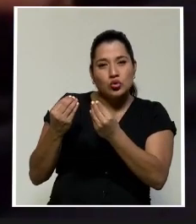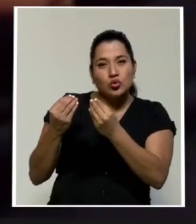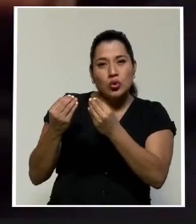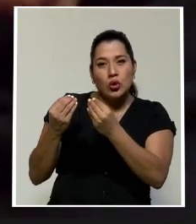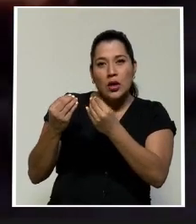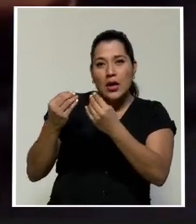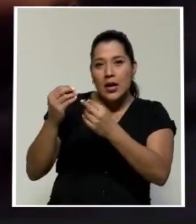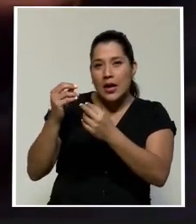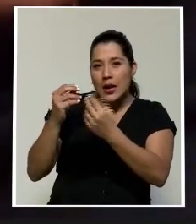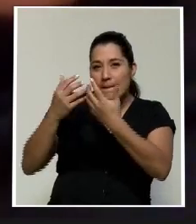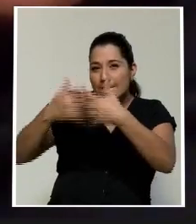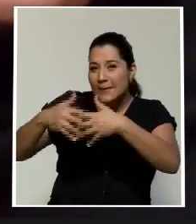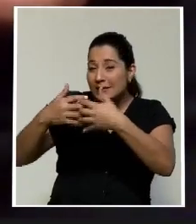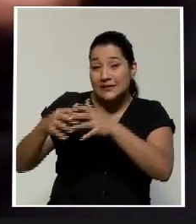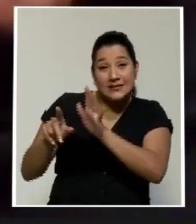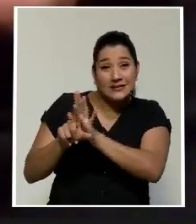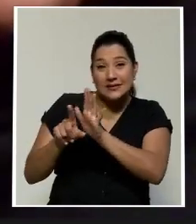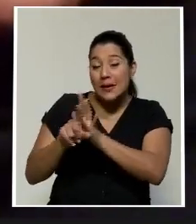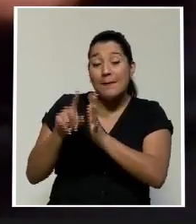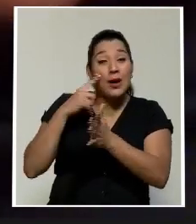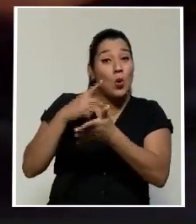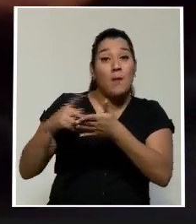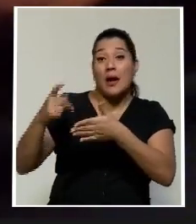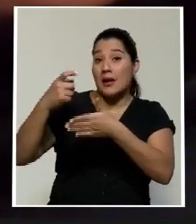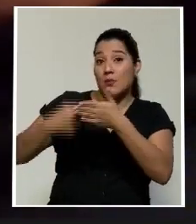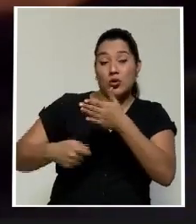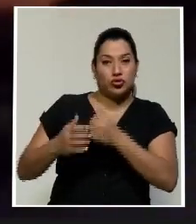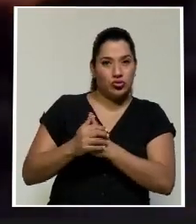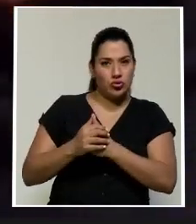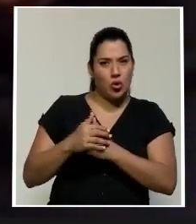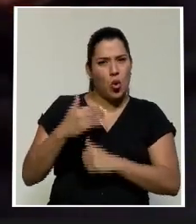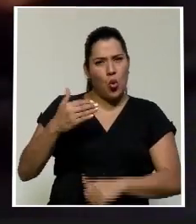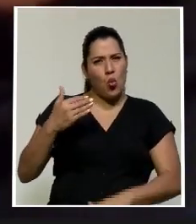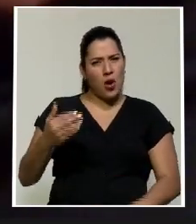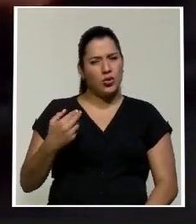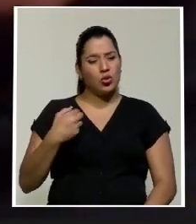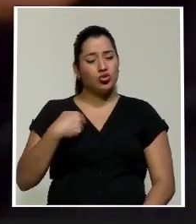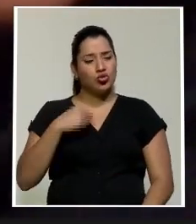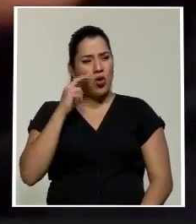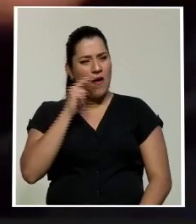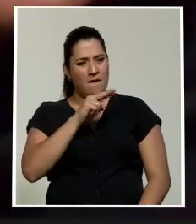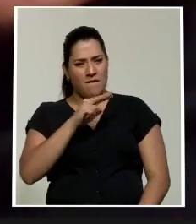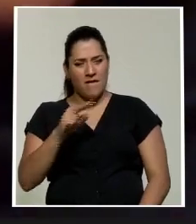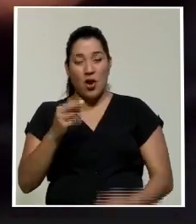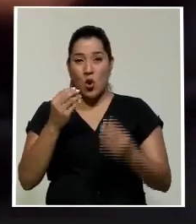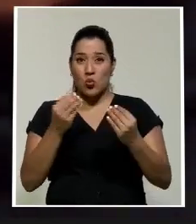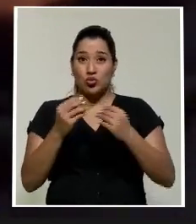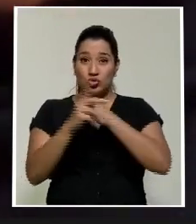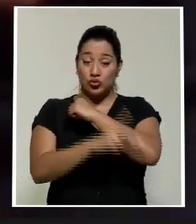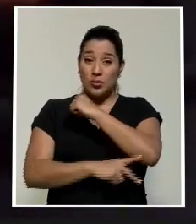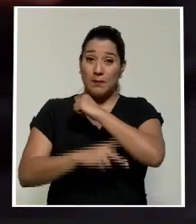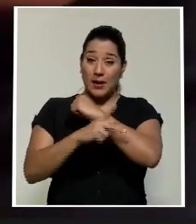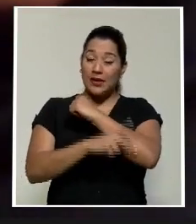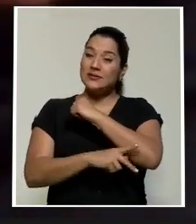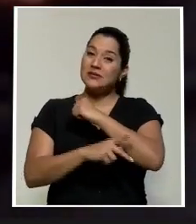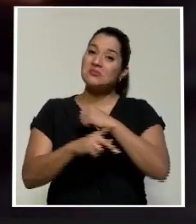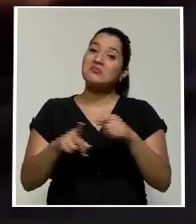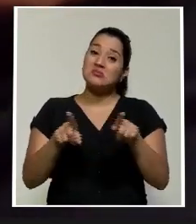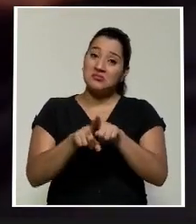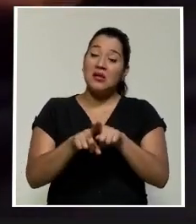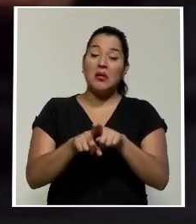son los que se van a beneficiar después. Y cuando uno mira nuestros países, no en todos, pero en muchos de nuestros países, pues también